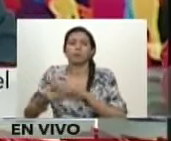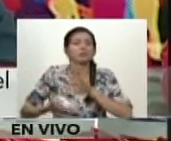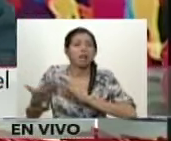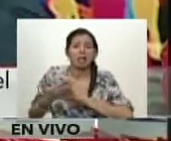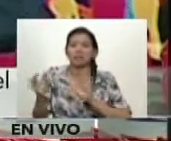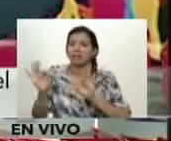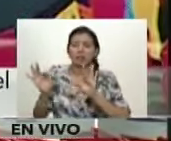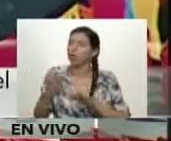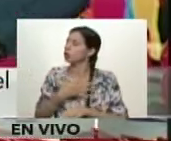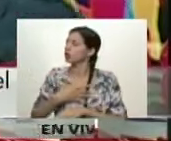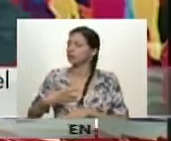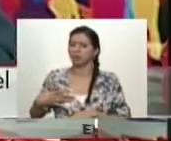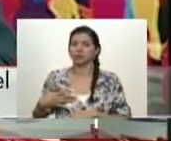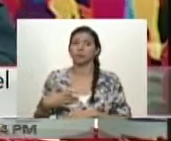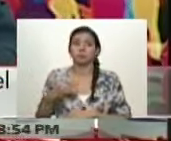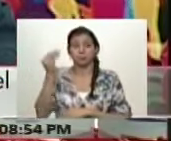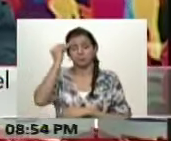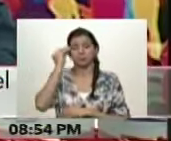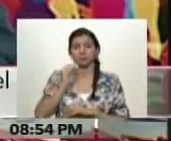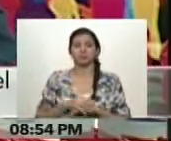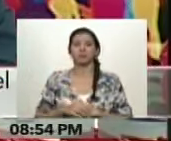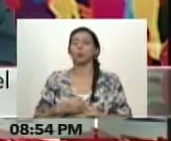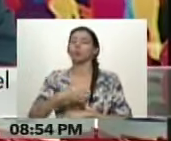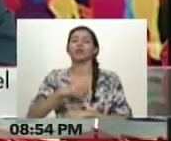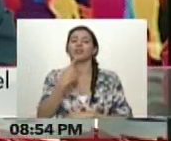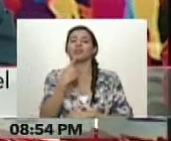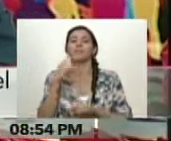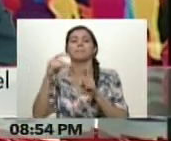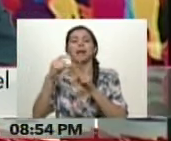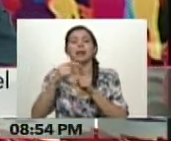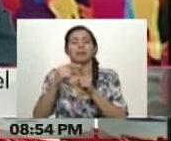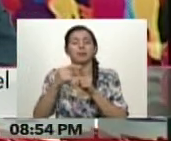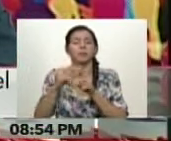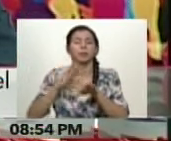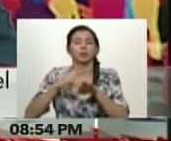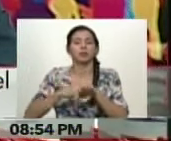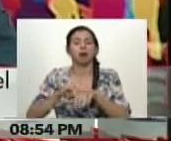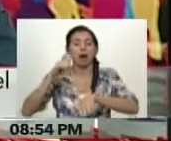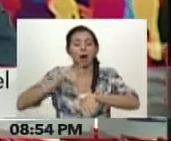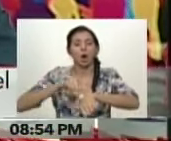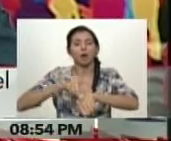decir porque todavía es horario controlado.